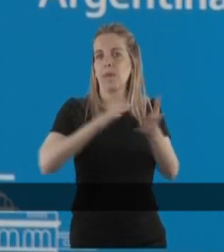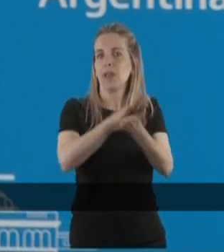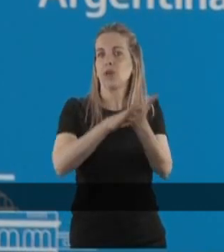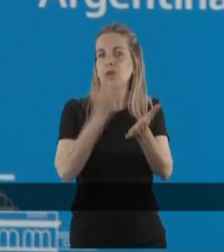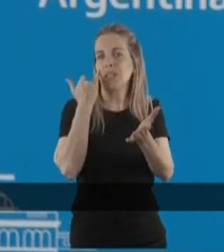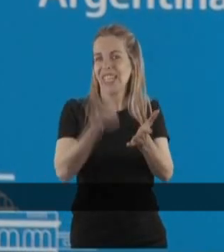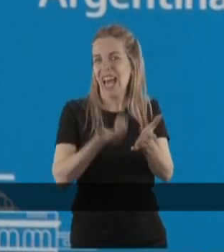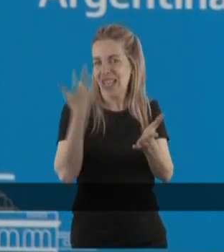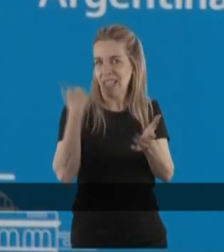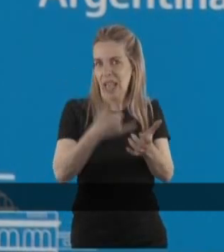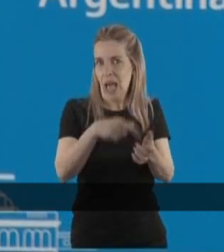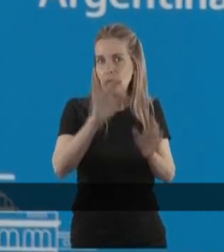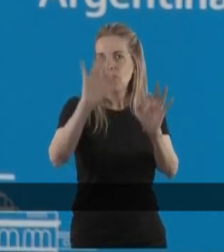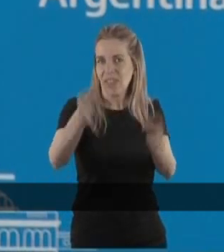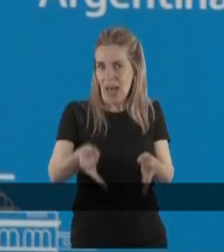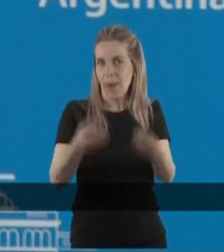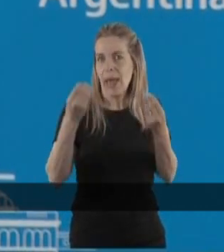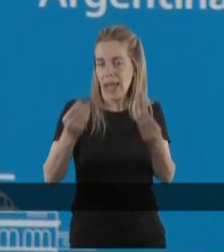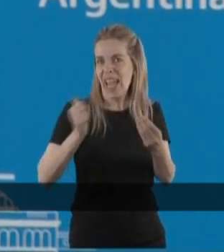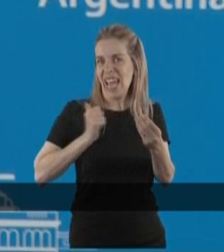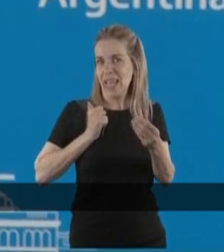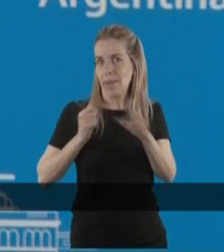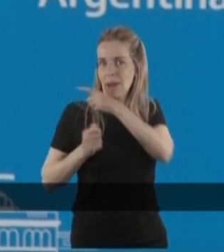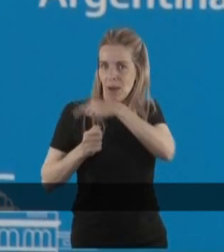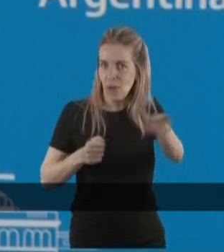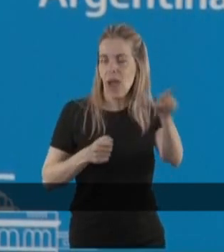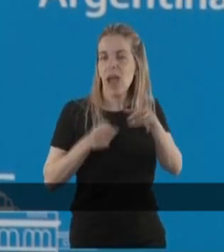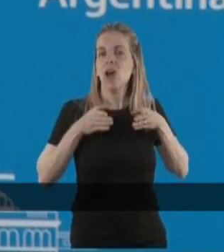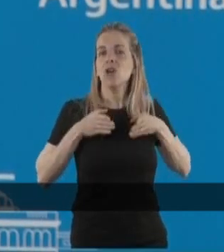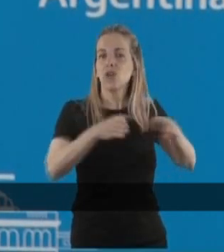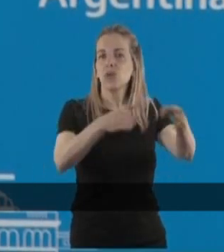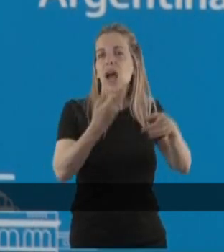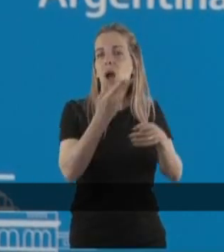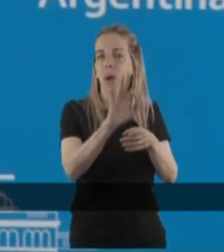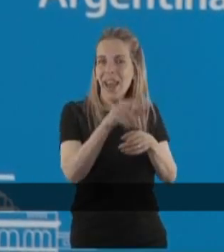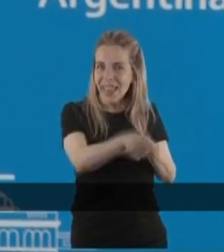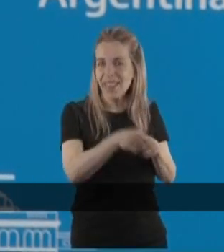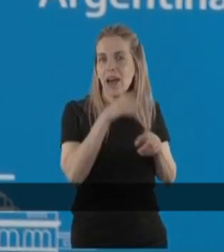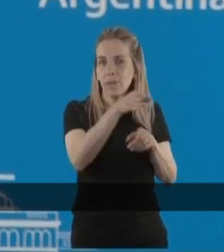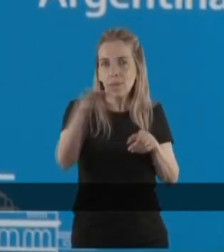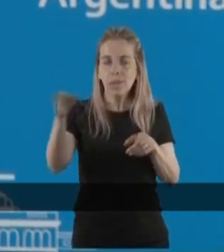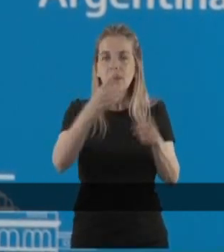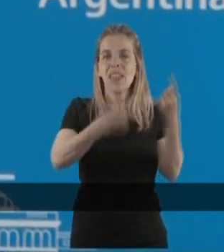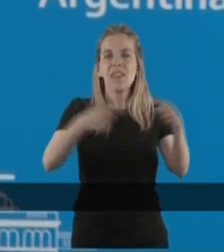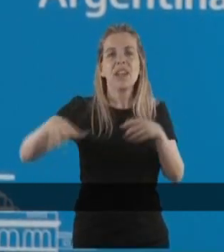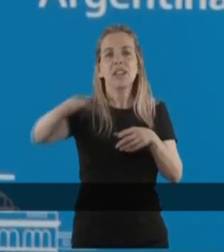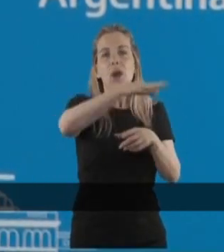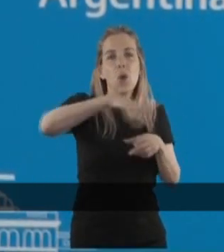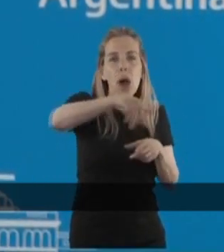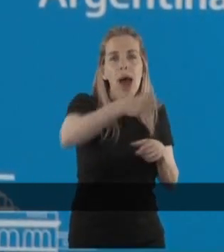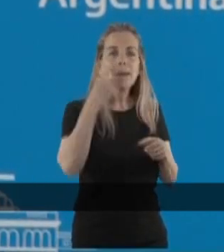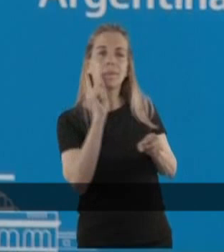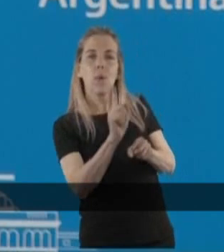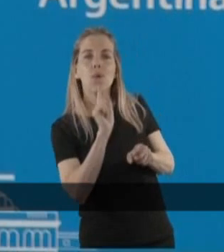se están desarrollando. Ustedes saben que la Gendarmería estuvo en la Ruta 40, estuvo en las diferentes localidades donde había que prevenir